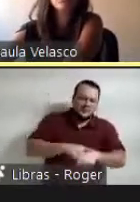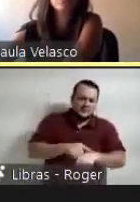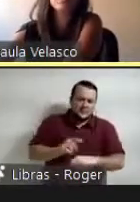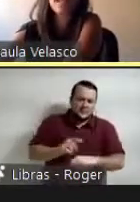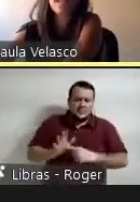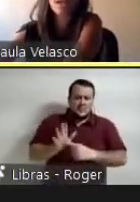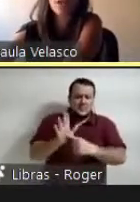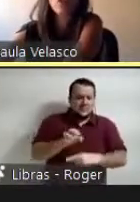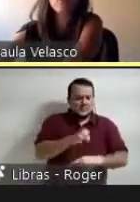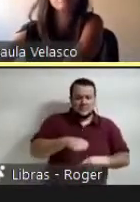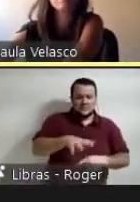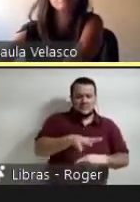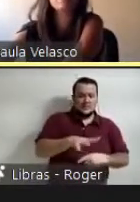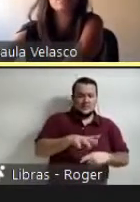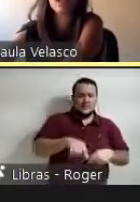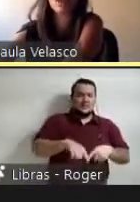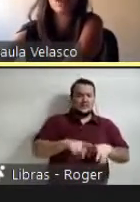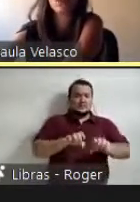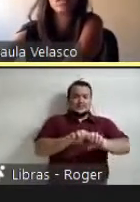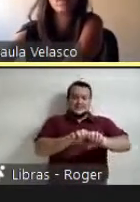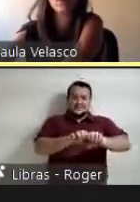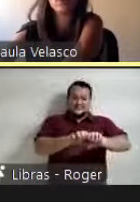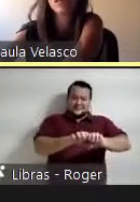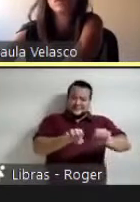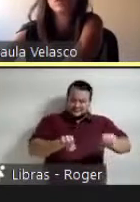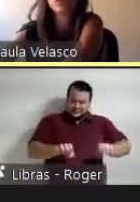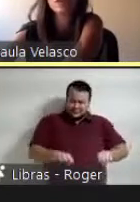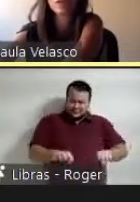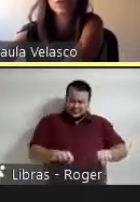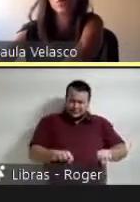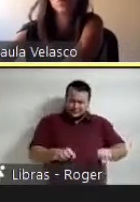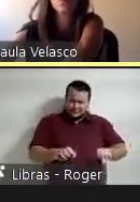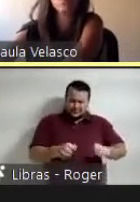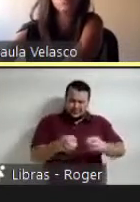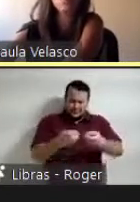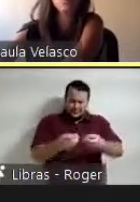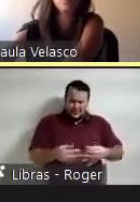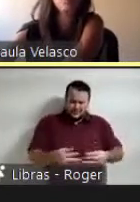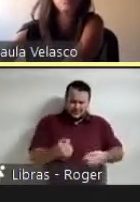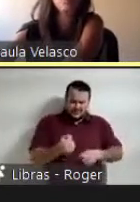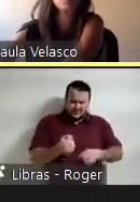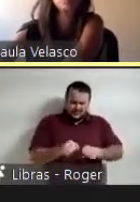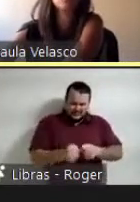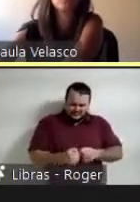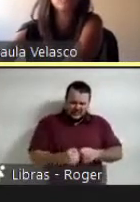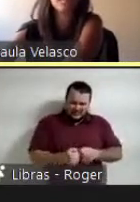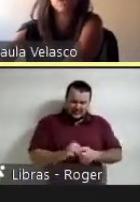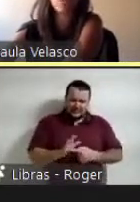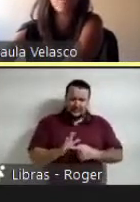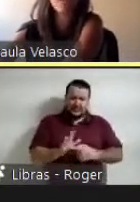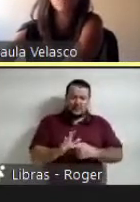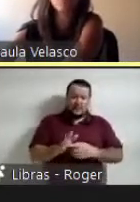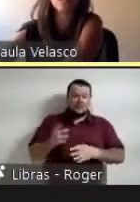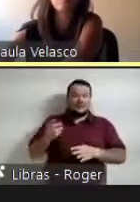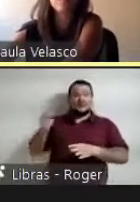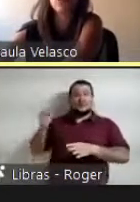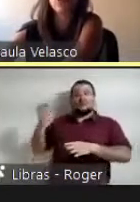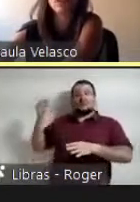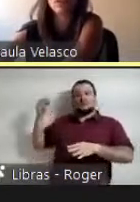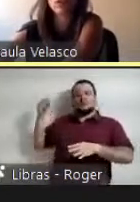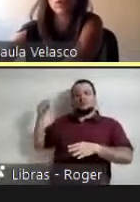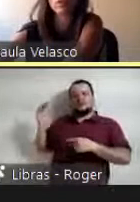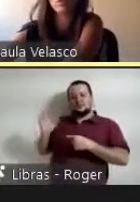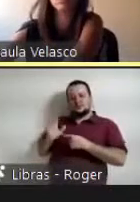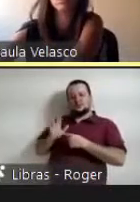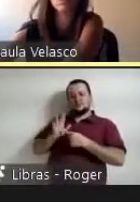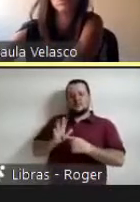colapsada ofrecen riesgo y por tanto se realizó un importante estudio de ingeniería completo para definir los